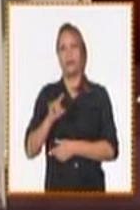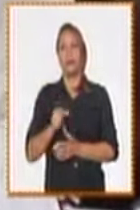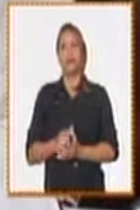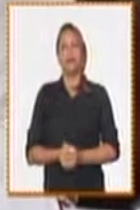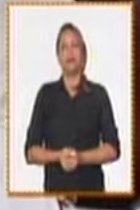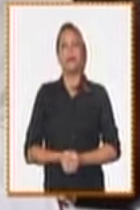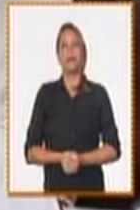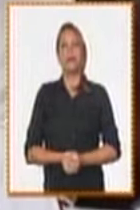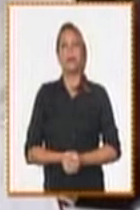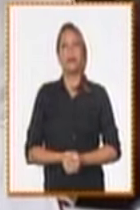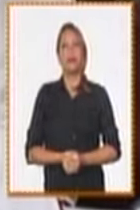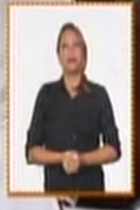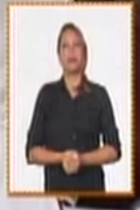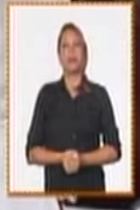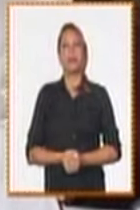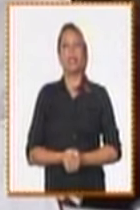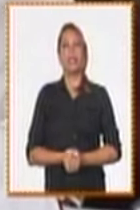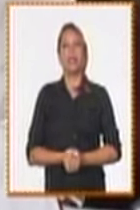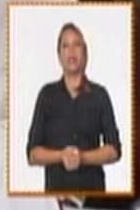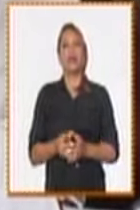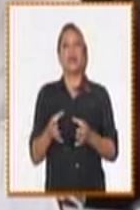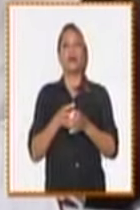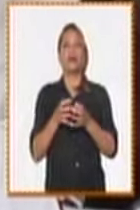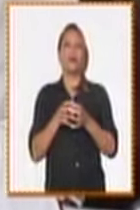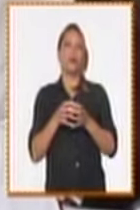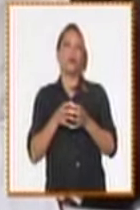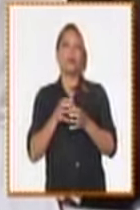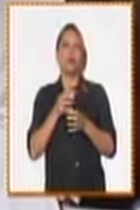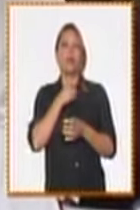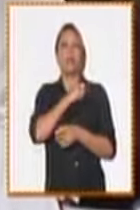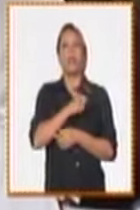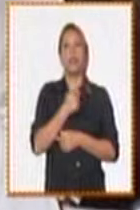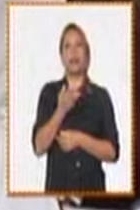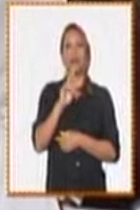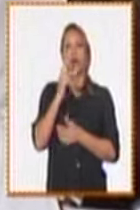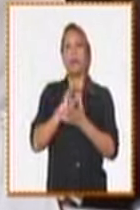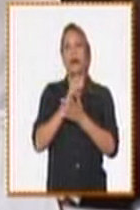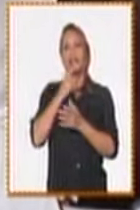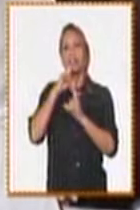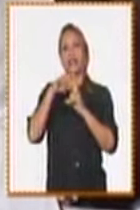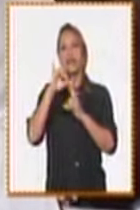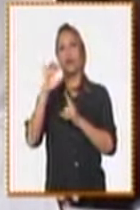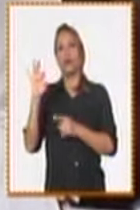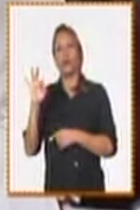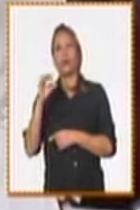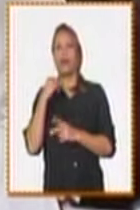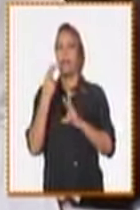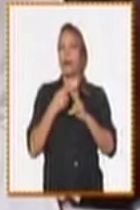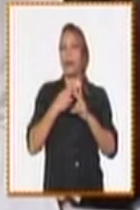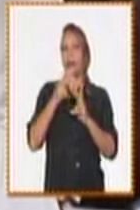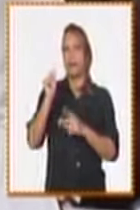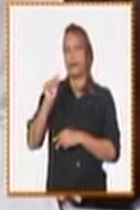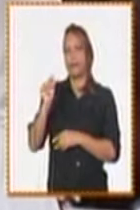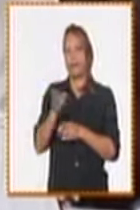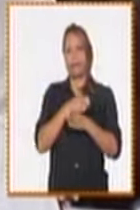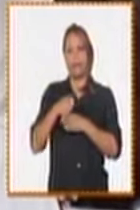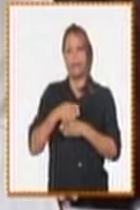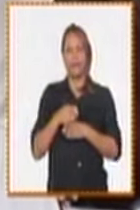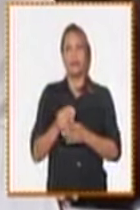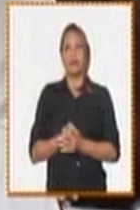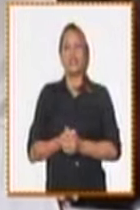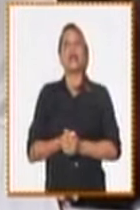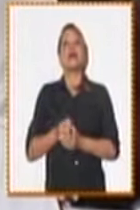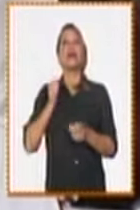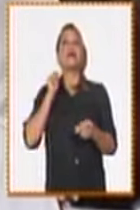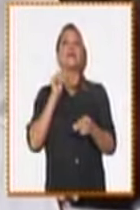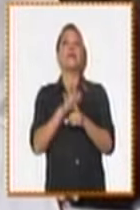Cuba. Ahí tenemos el movimiento romántico, la bayamesa y todo lo demás, pero, muy importante,